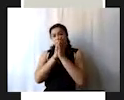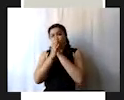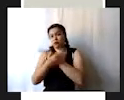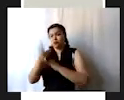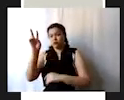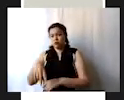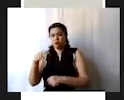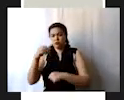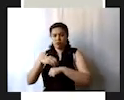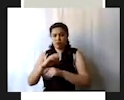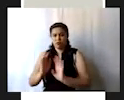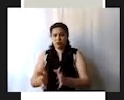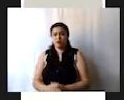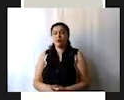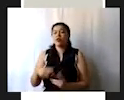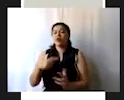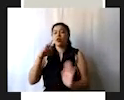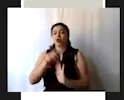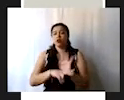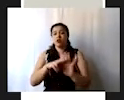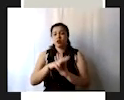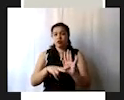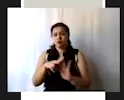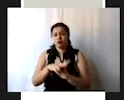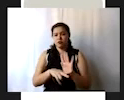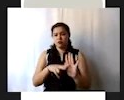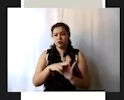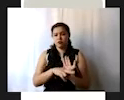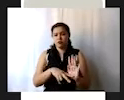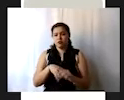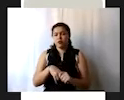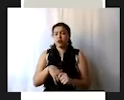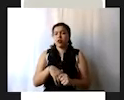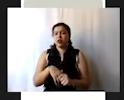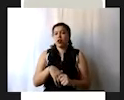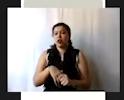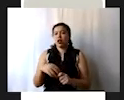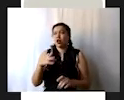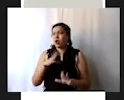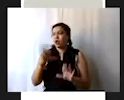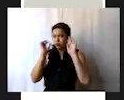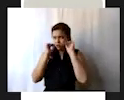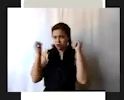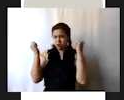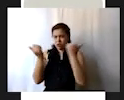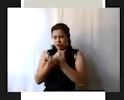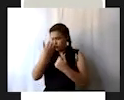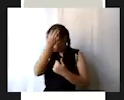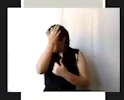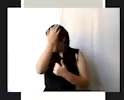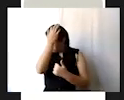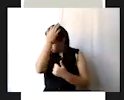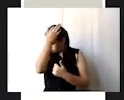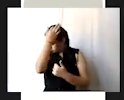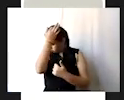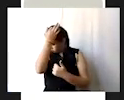voy a poner un video con una organización que hace un resumen